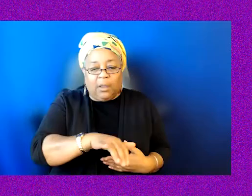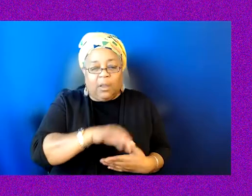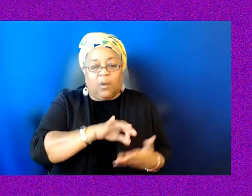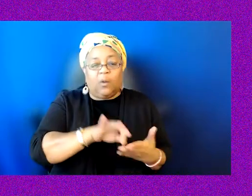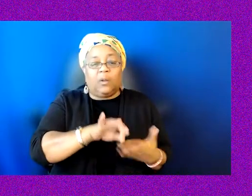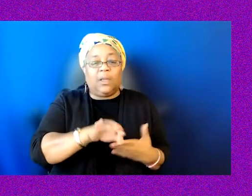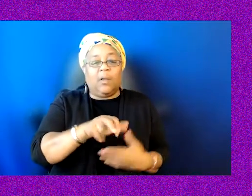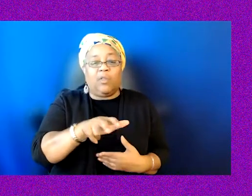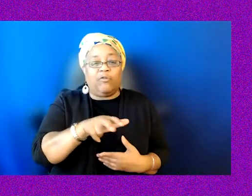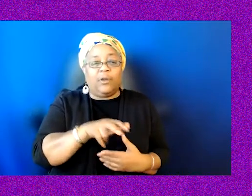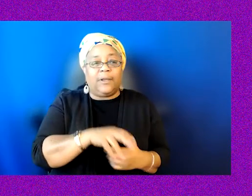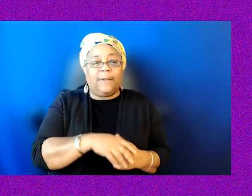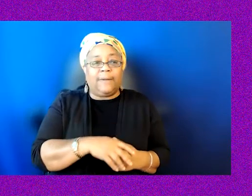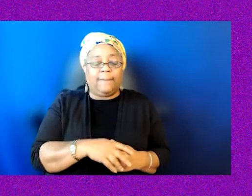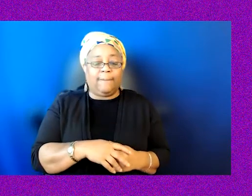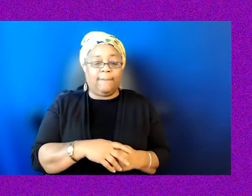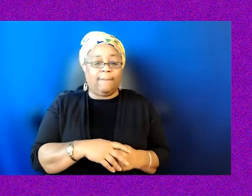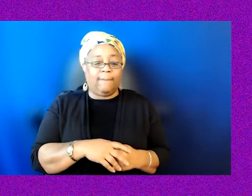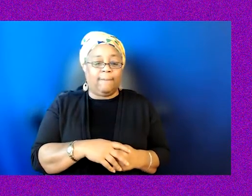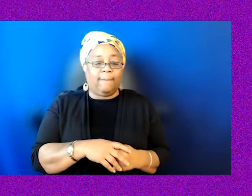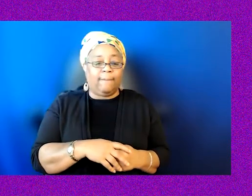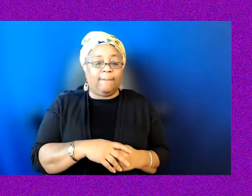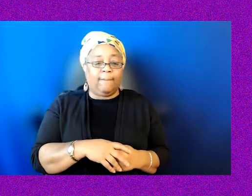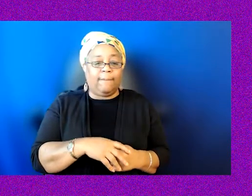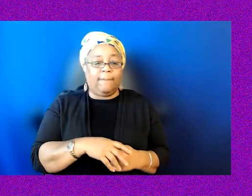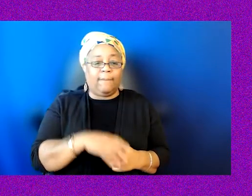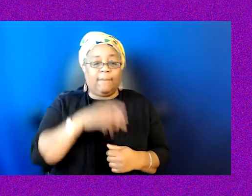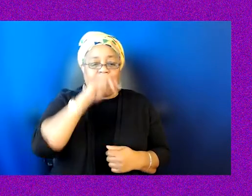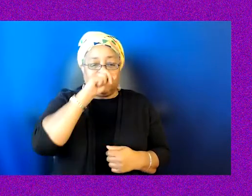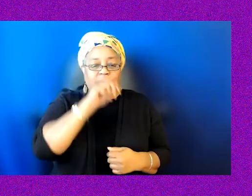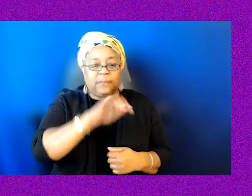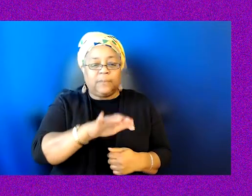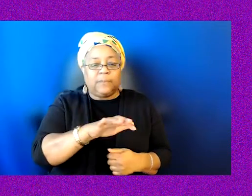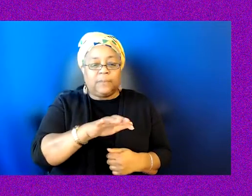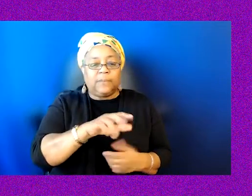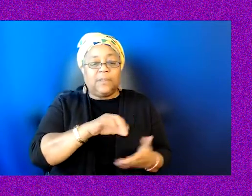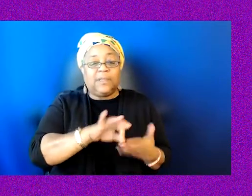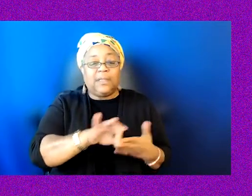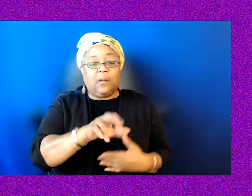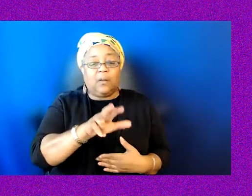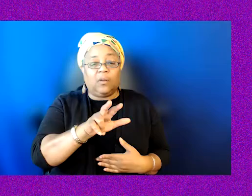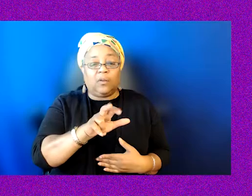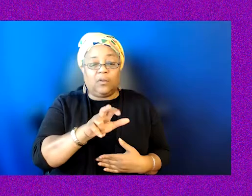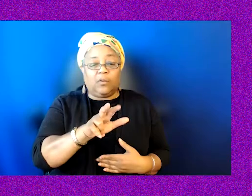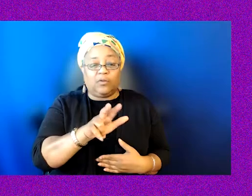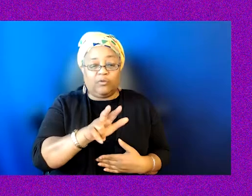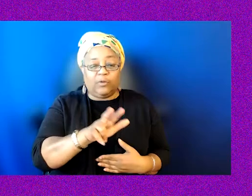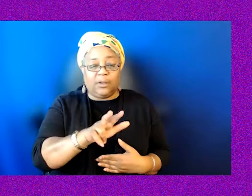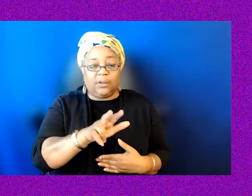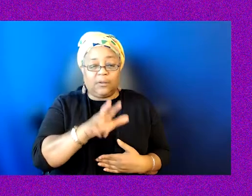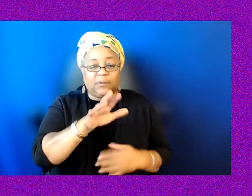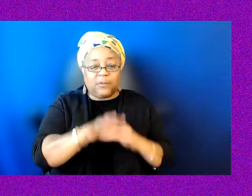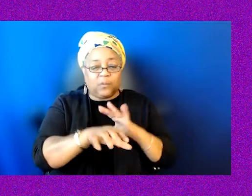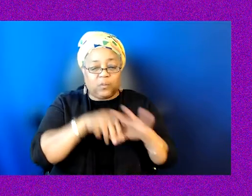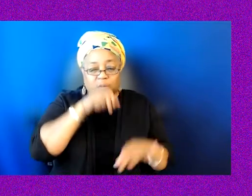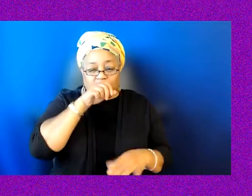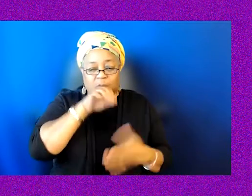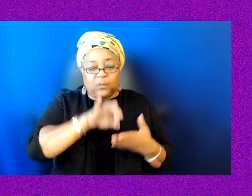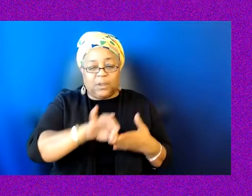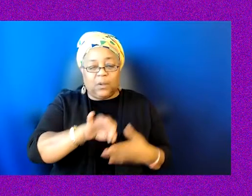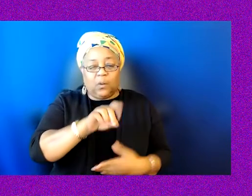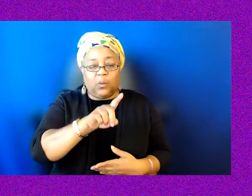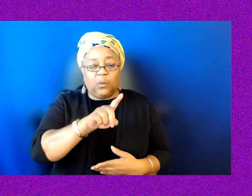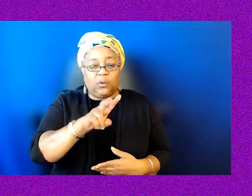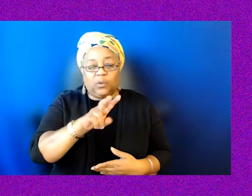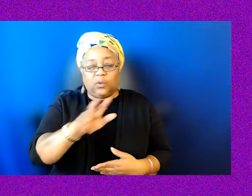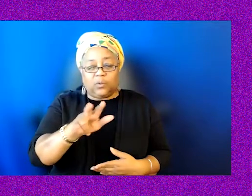Exhalando hasta tres. Exhalando a la cuenta de tres. Inhalando a